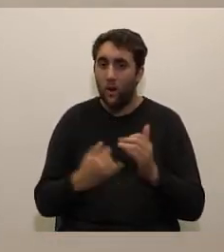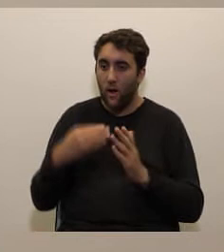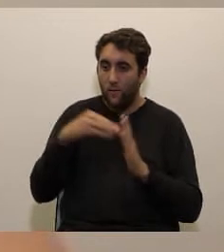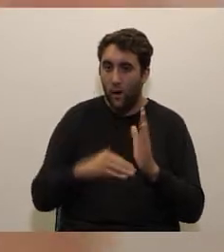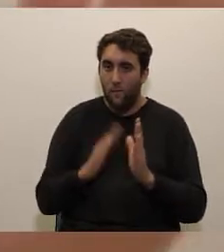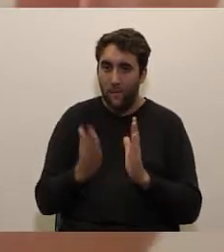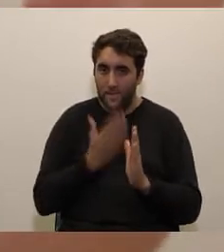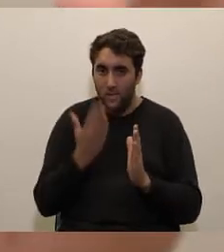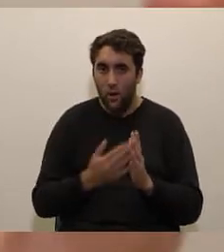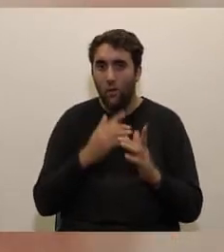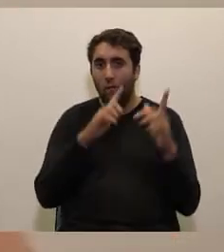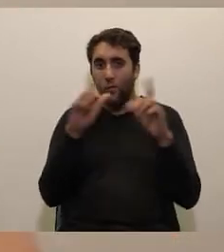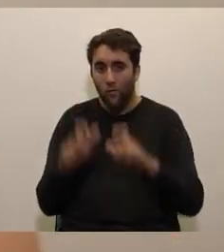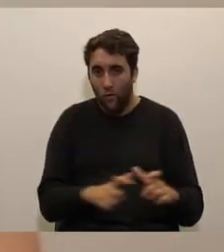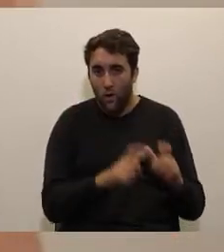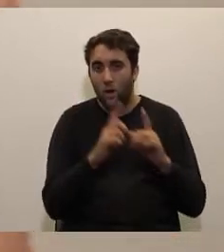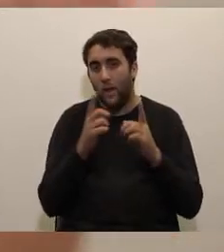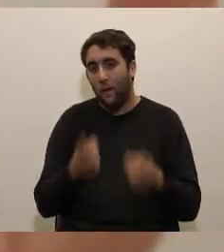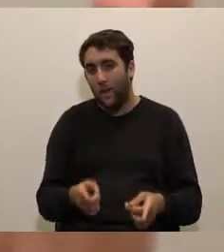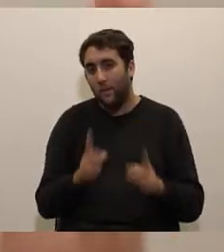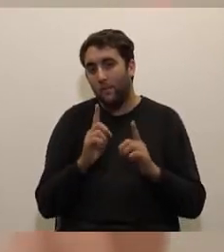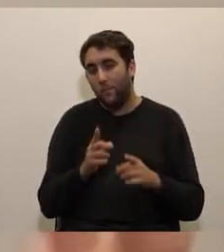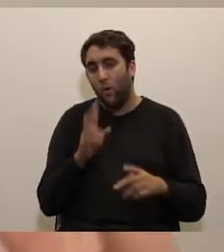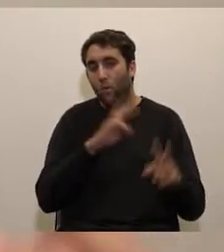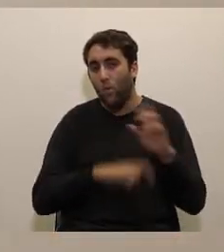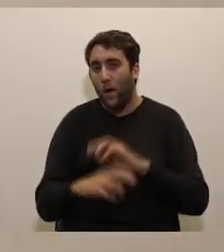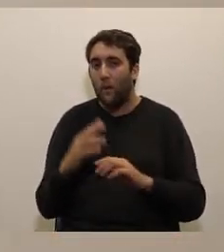científicos, son las imágenes también que nosotros buscamos que sean